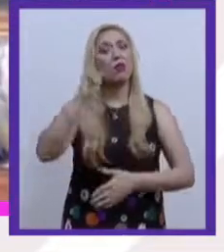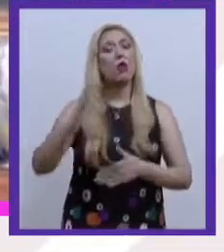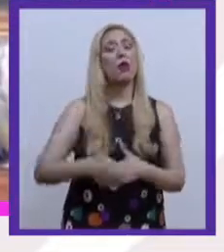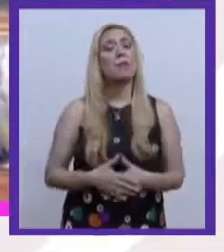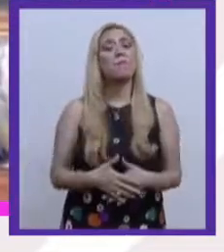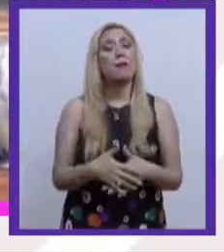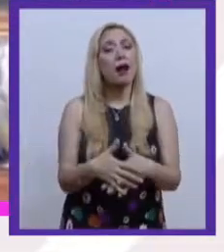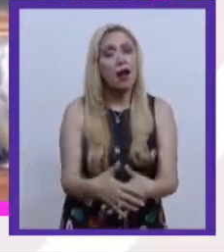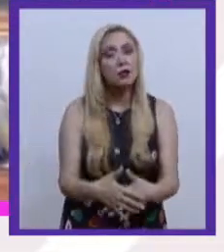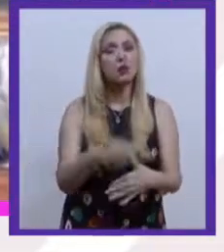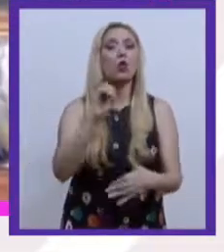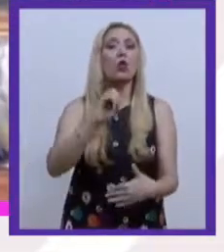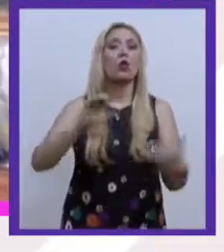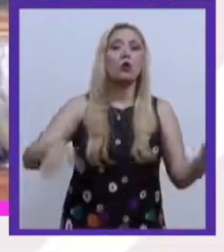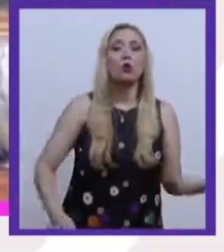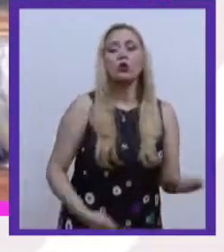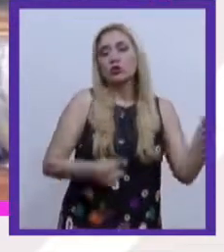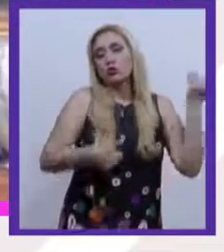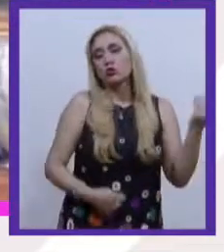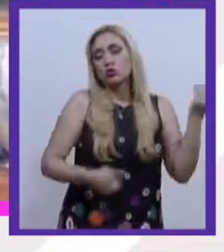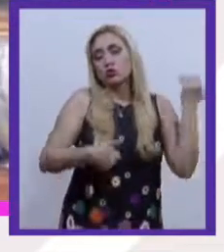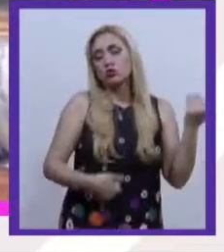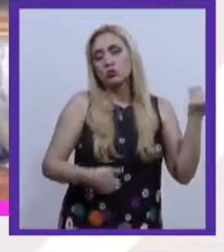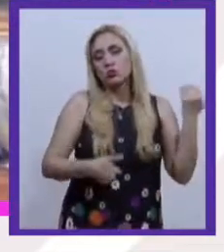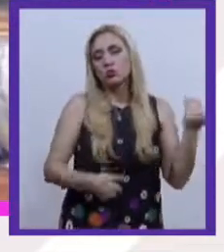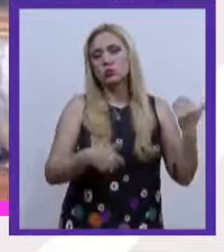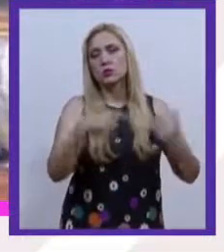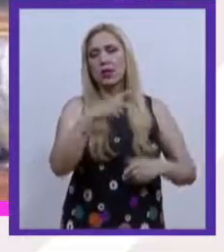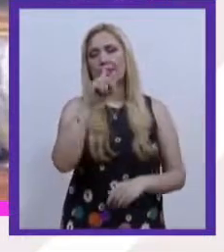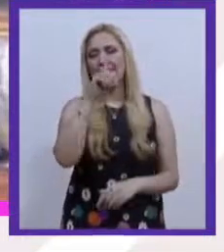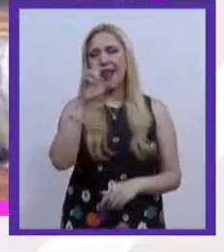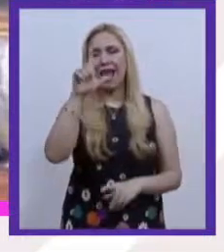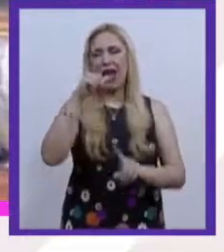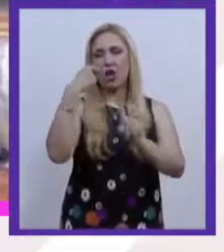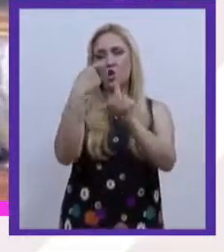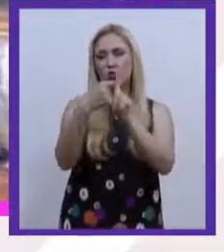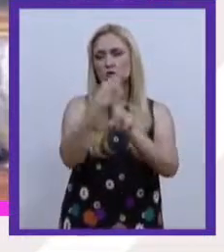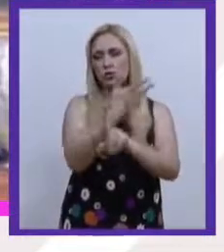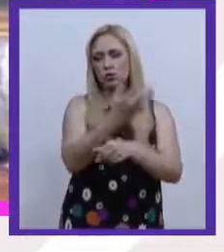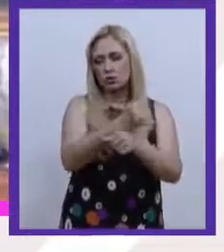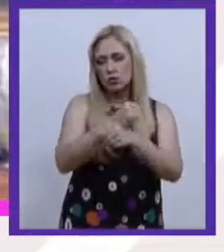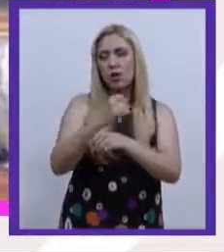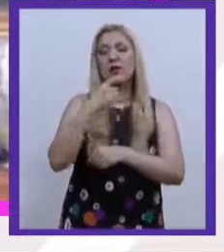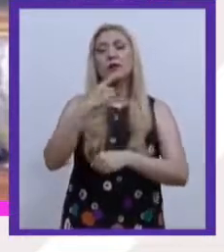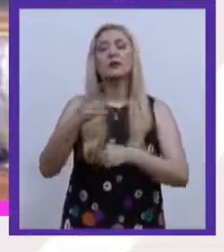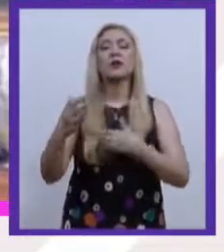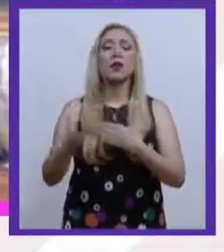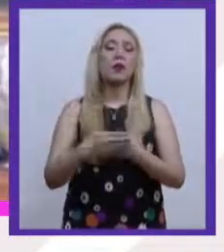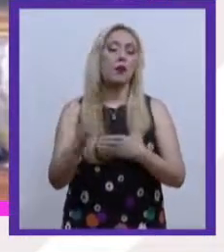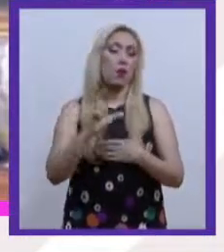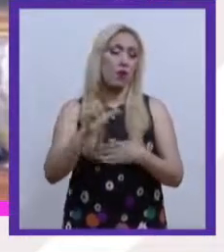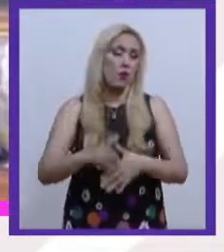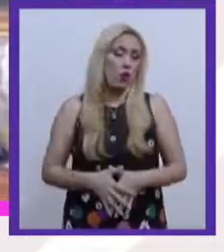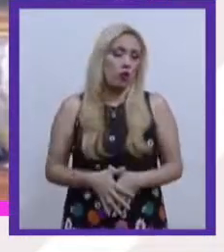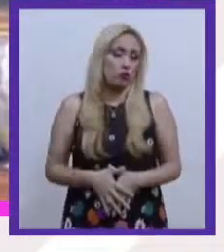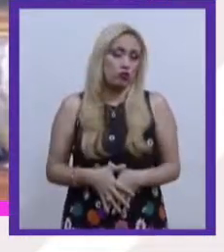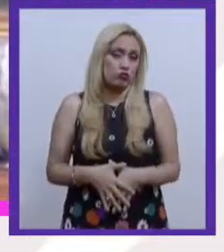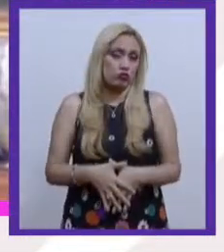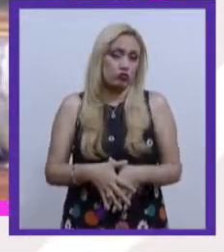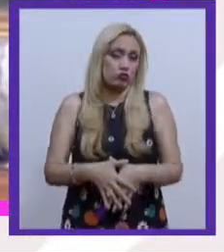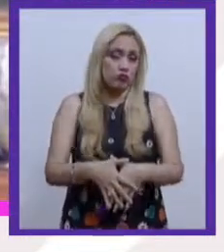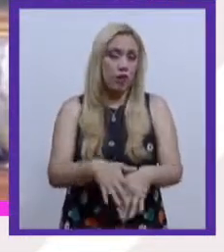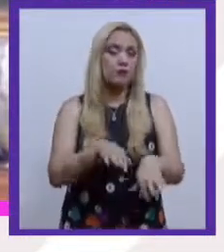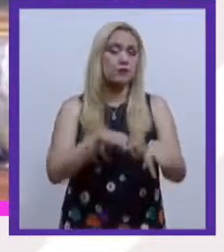maternidad. De acuerdo con el trabajo de Aguilar, Arceo y de la Cruz, en general, durante el embarazo, la participación en el mercado laboral de